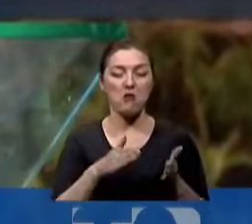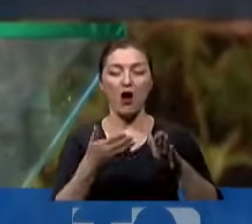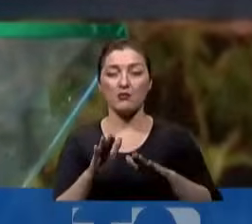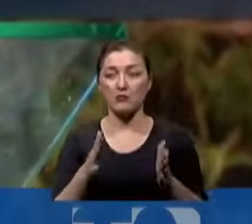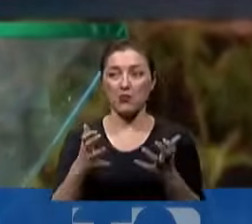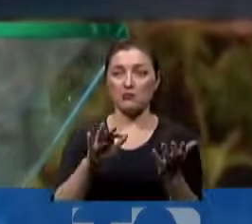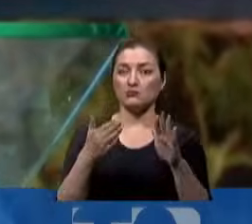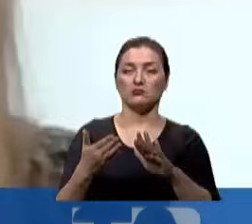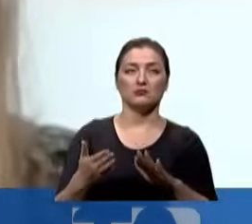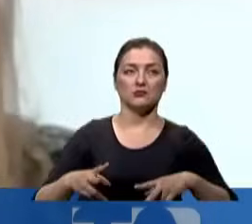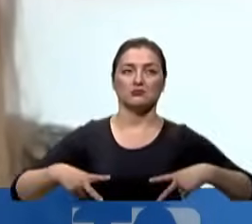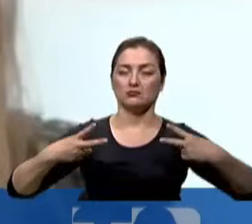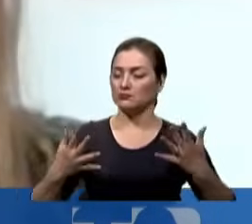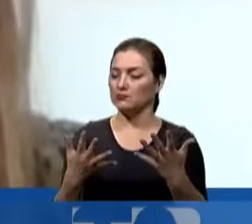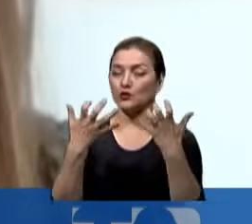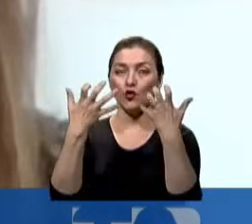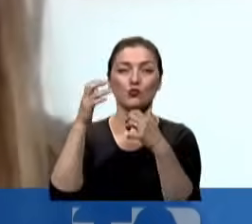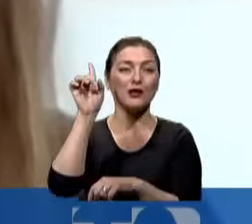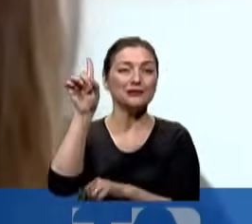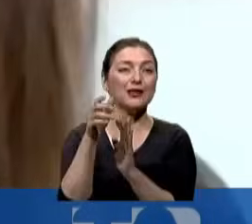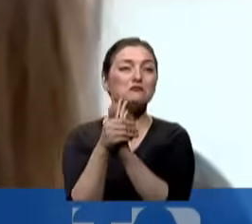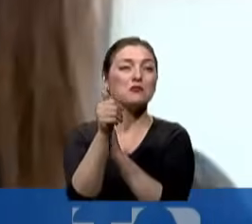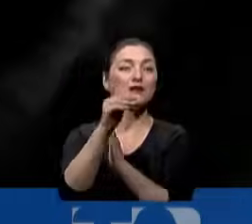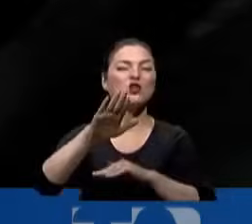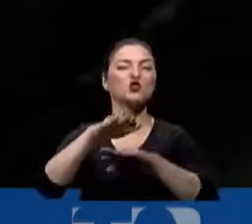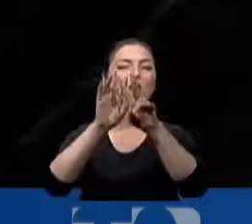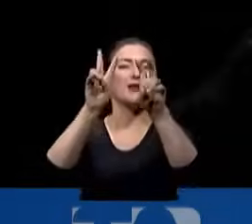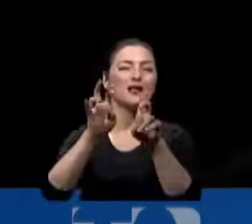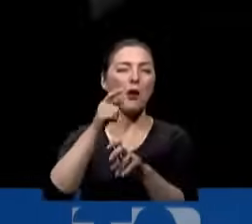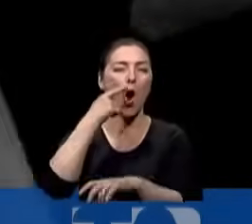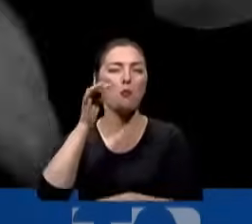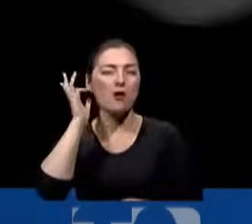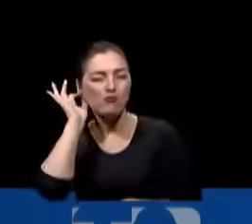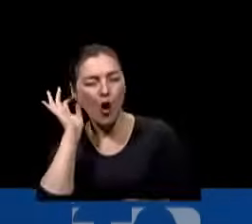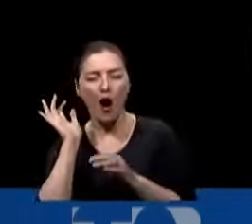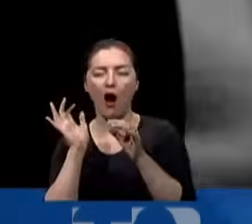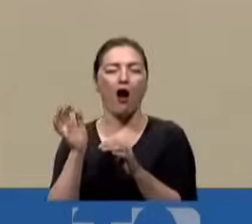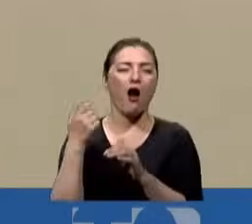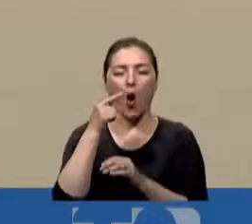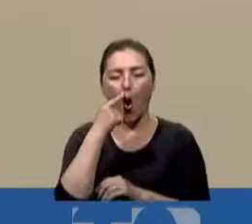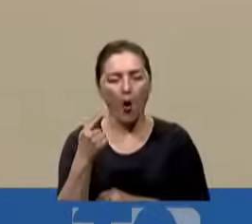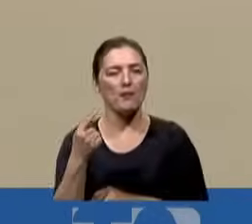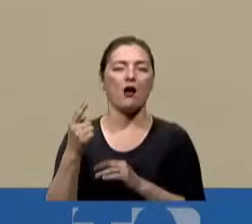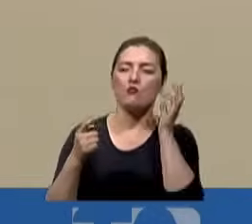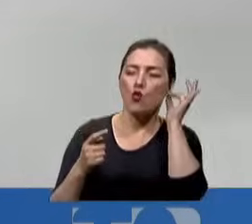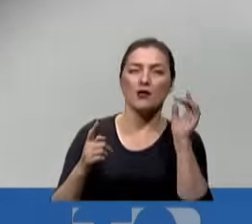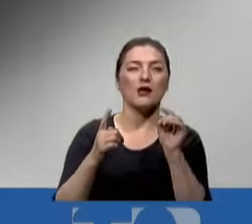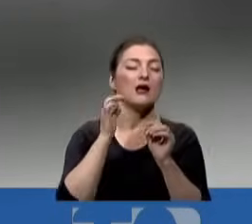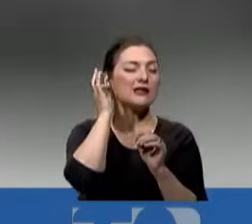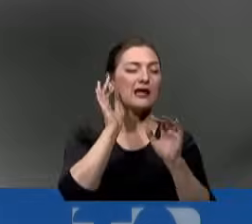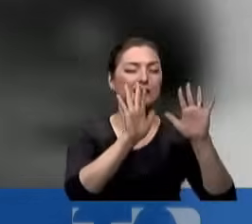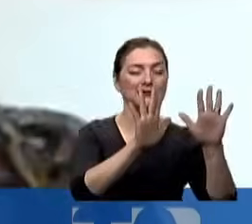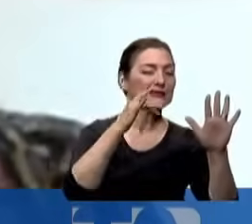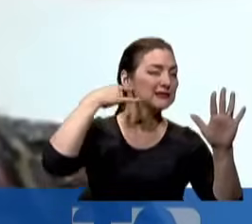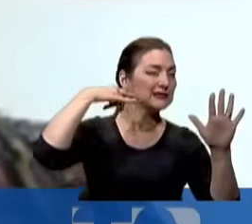vernos muertas, porque vivas nos queremos. Juana Fernández, experta en género, asegura que 6 de cada 10 niñas o mujeres han sido víctimas de violencia